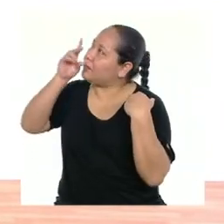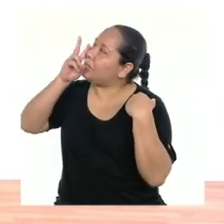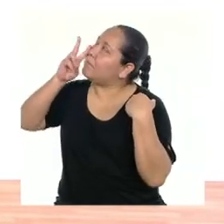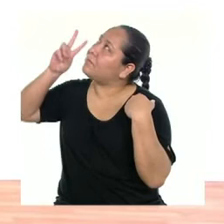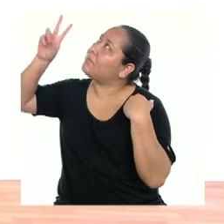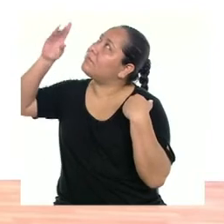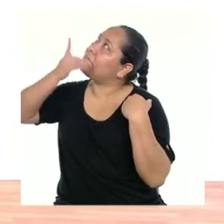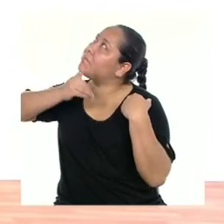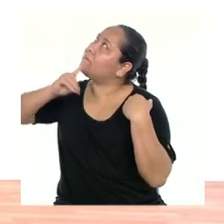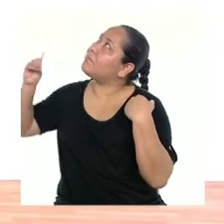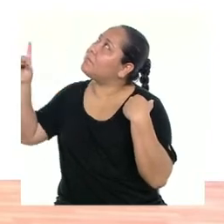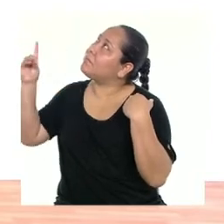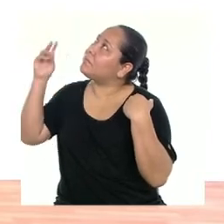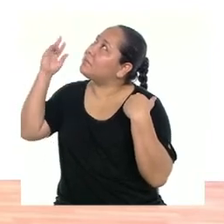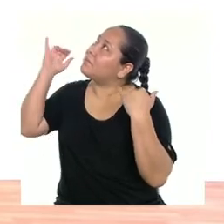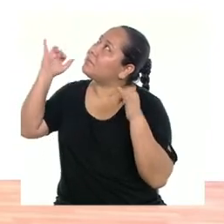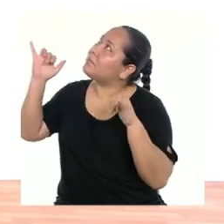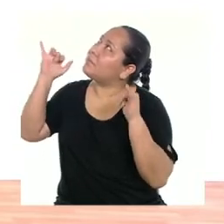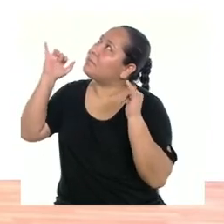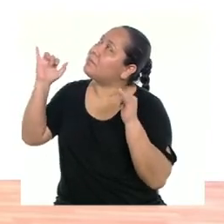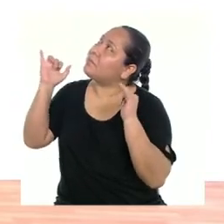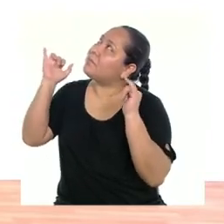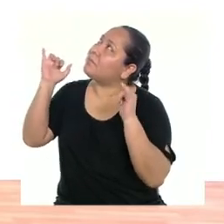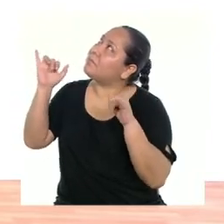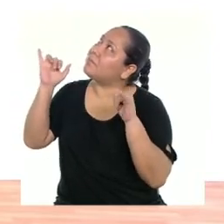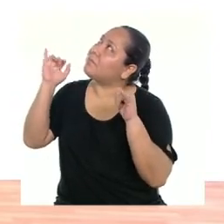derecha. Eso, nos quedamos ahí unos segundos.